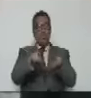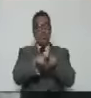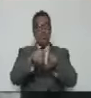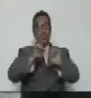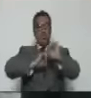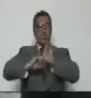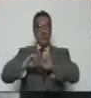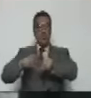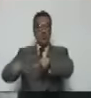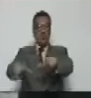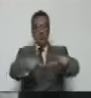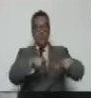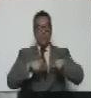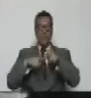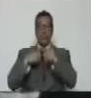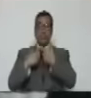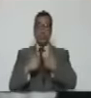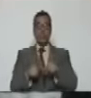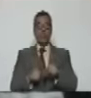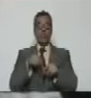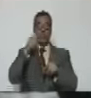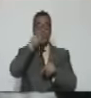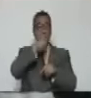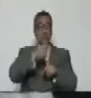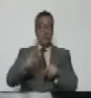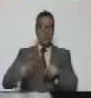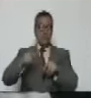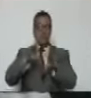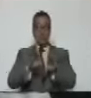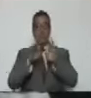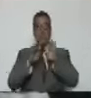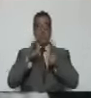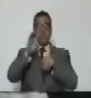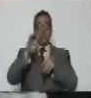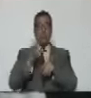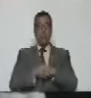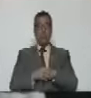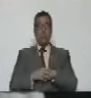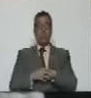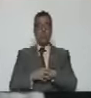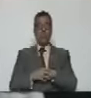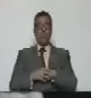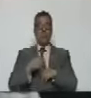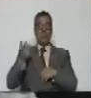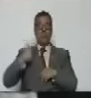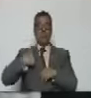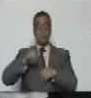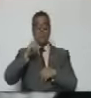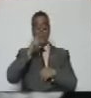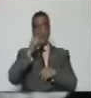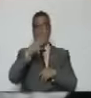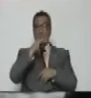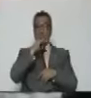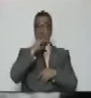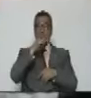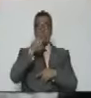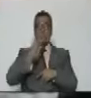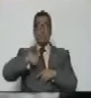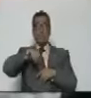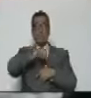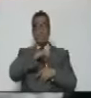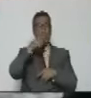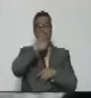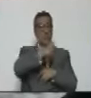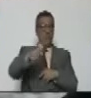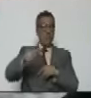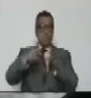defensa de la soberanía, de la libertad, del pueblo, de los intereses de la nación. Le tenemos una buena noticia a nuestro pueblo y a